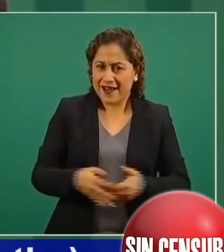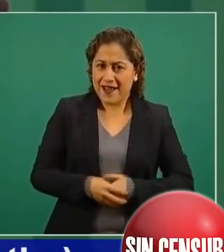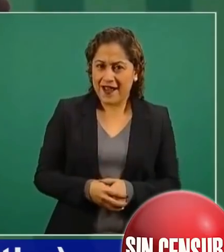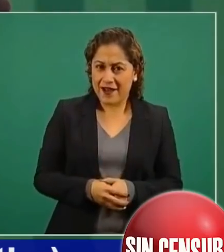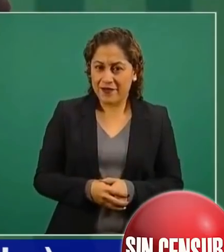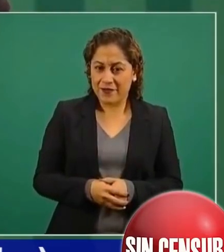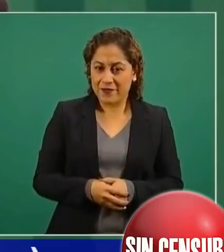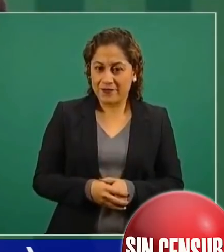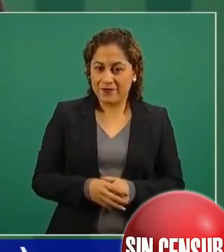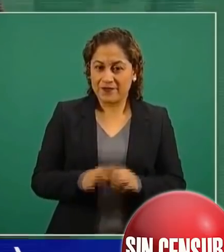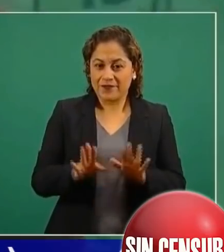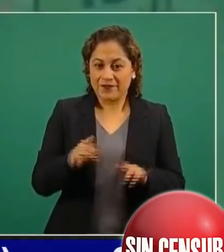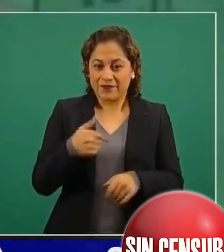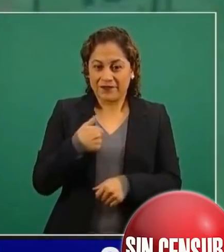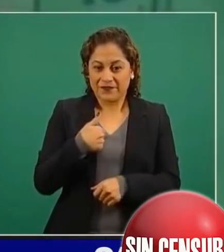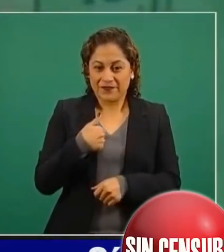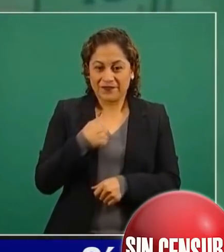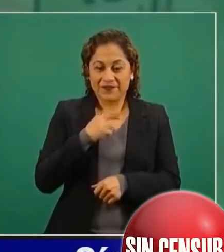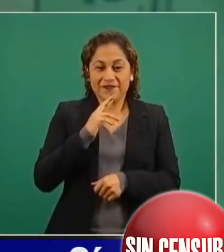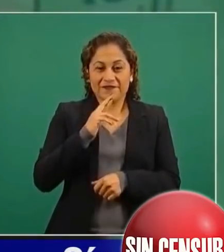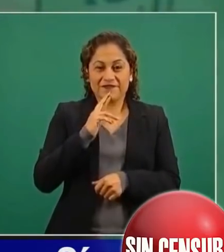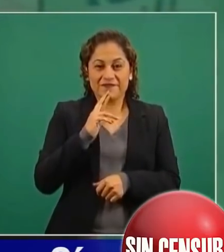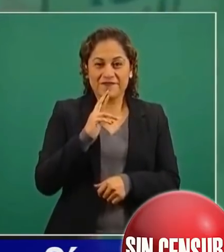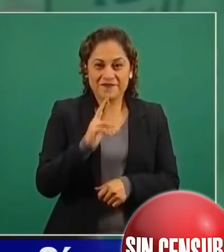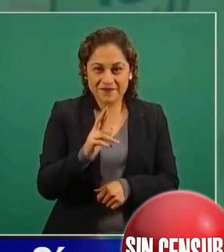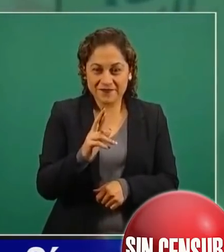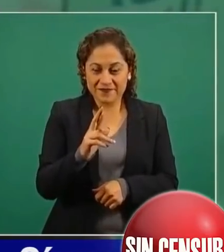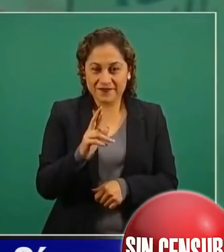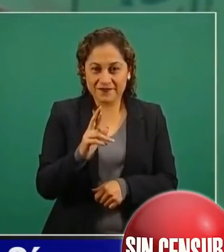iba yo a contestar como contestó